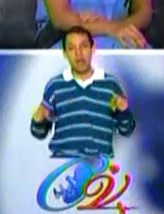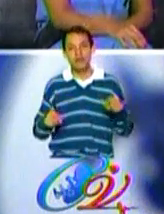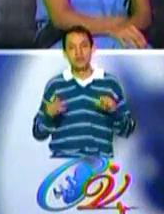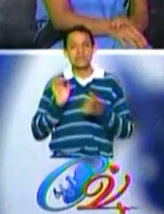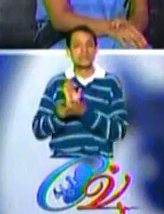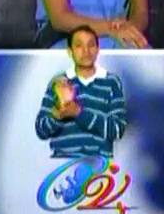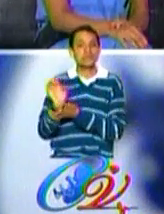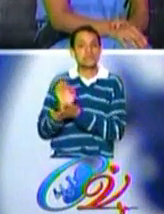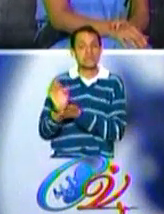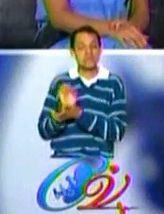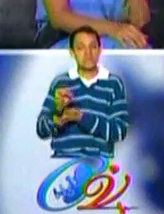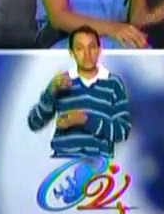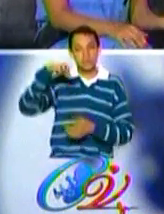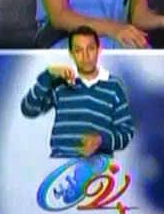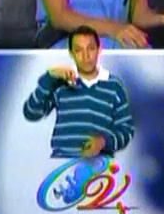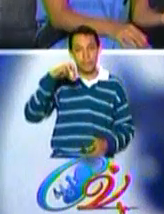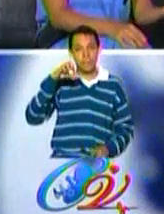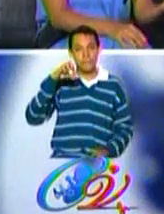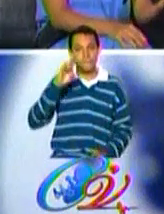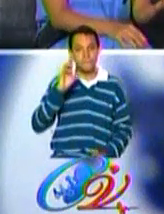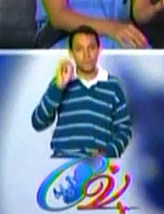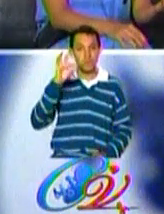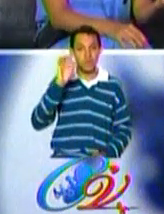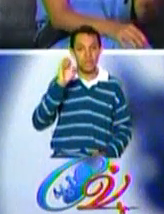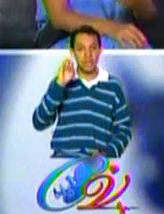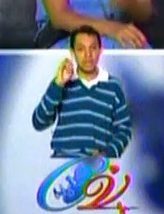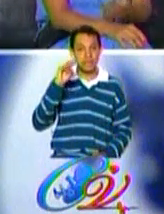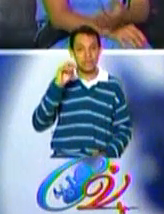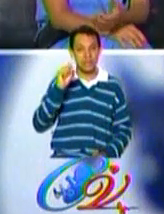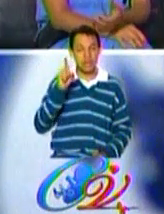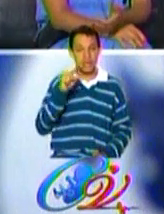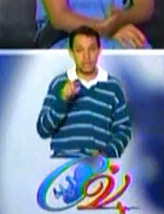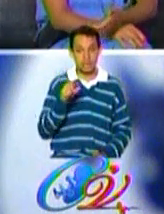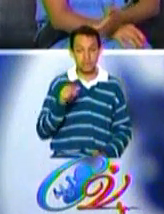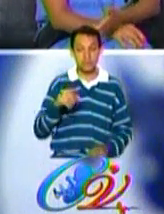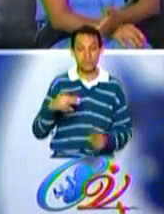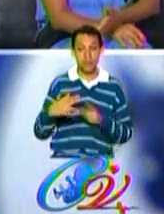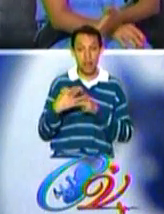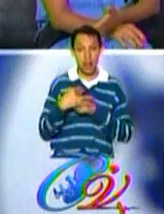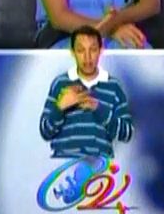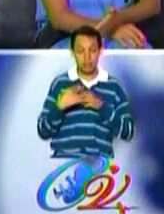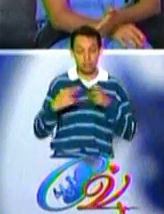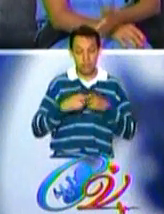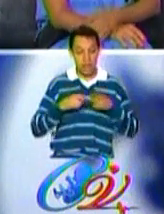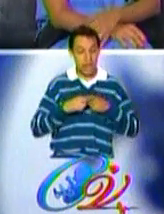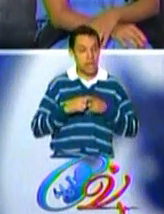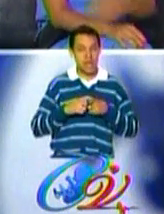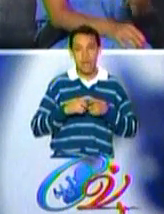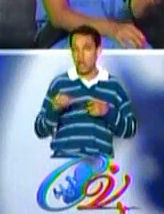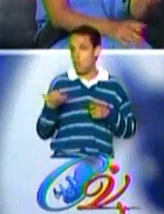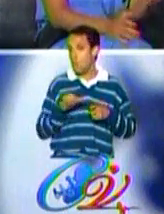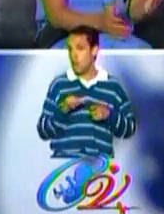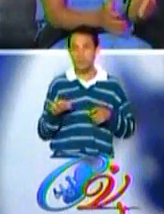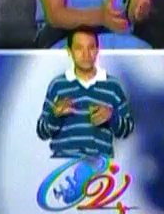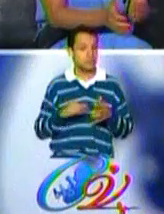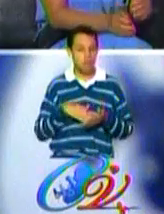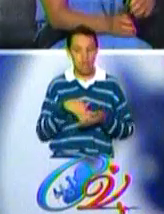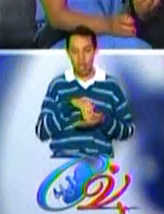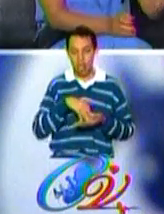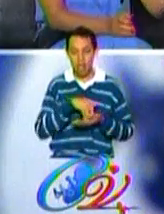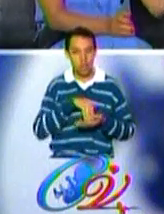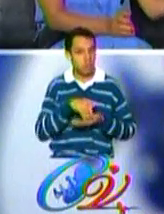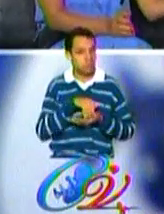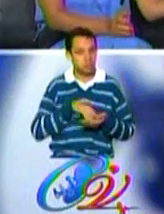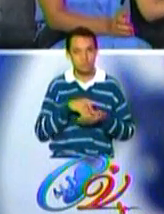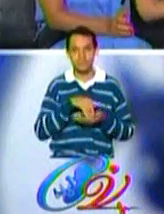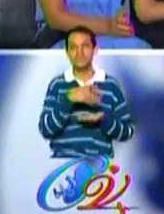solo en proteínas y no se dan cuenta que no están generando tanta energía como antes. Y es porque básicamente están